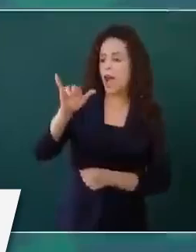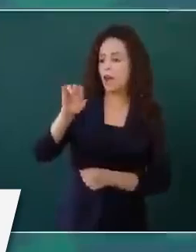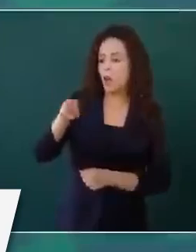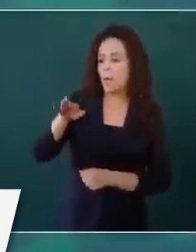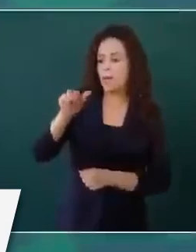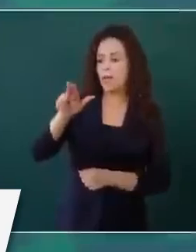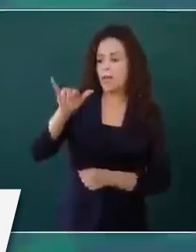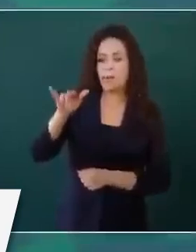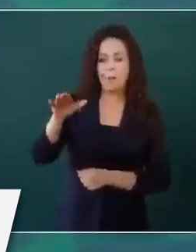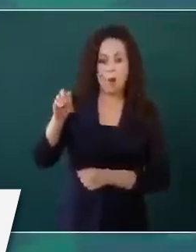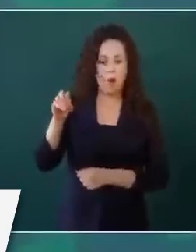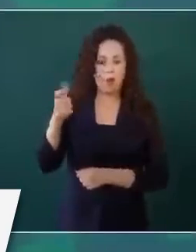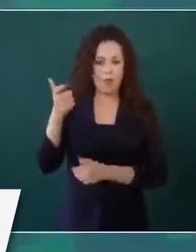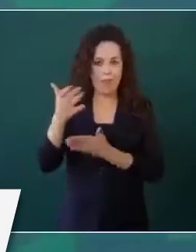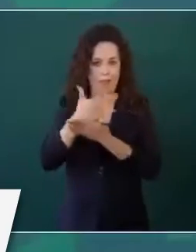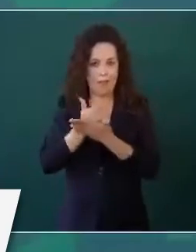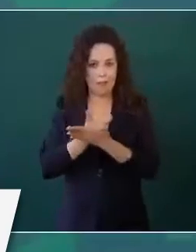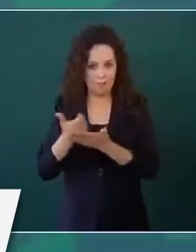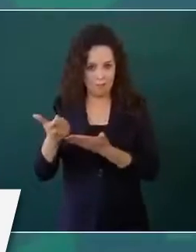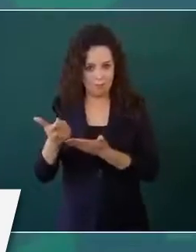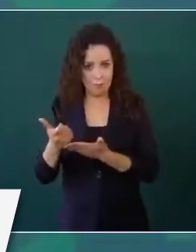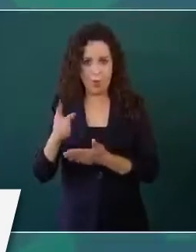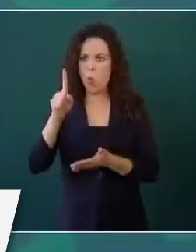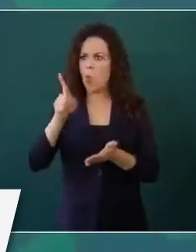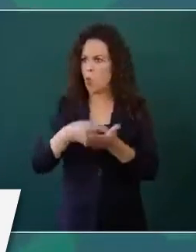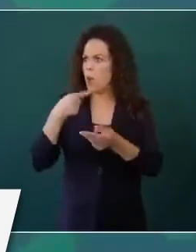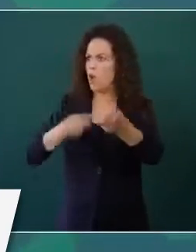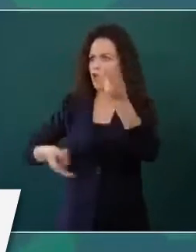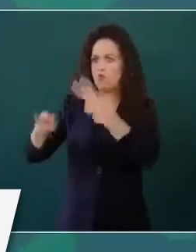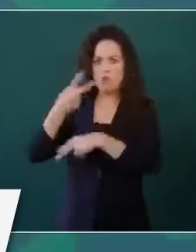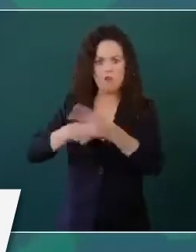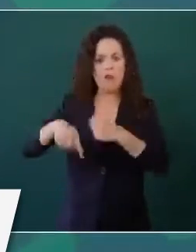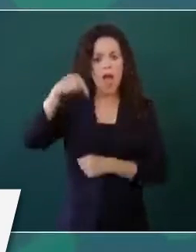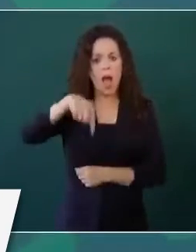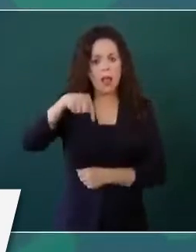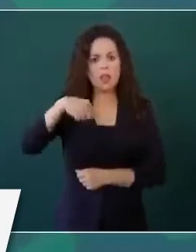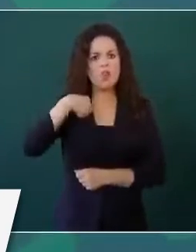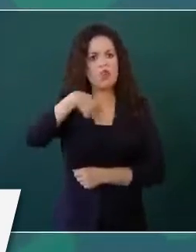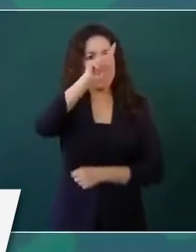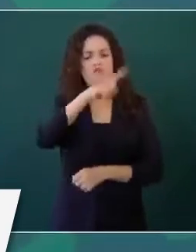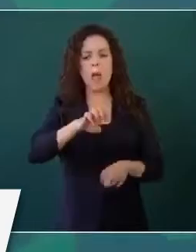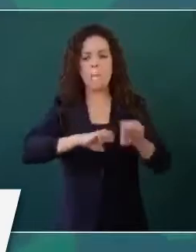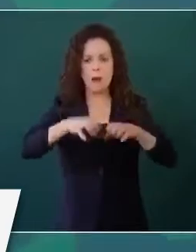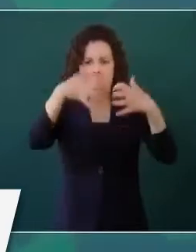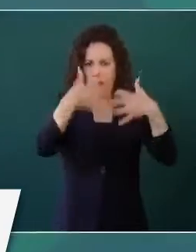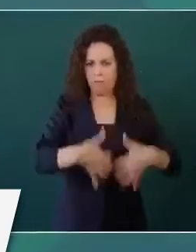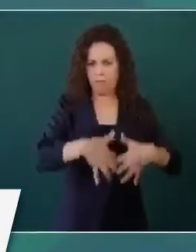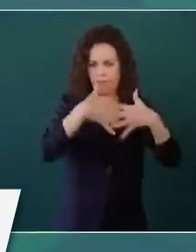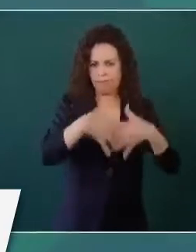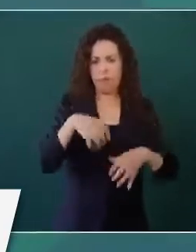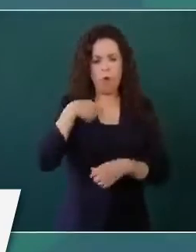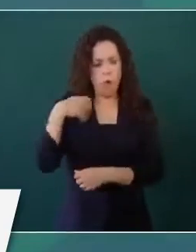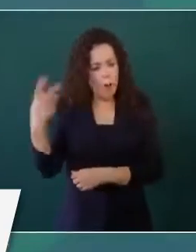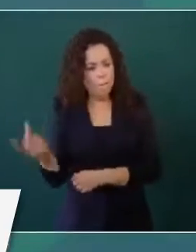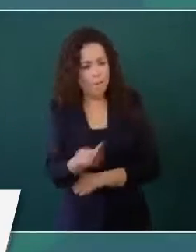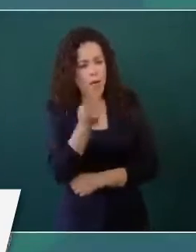a Reynosa y fui a una maquiladora y le pregunté a una